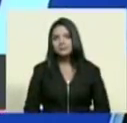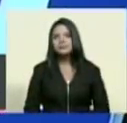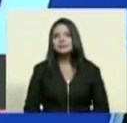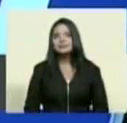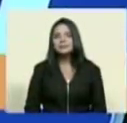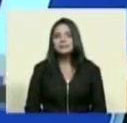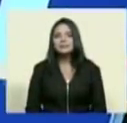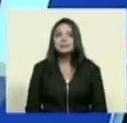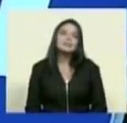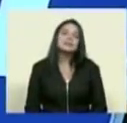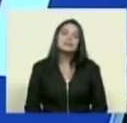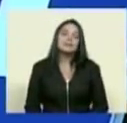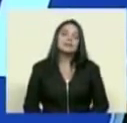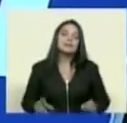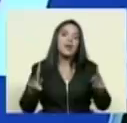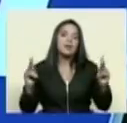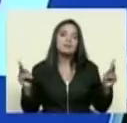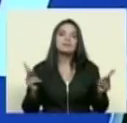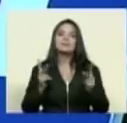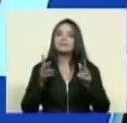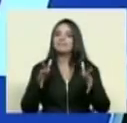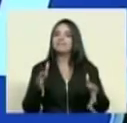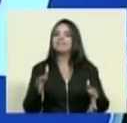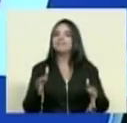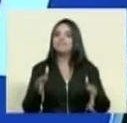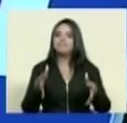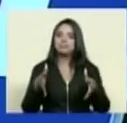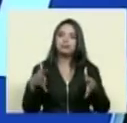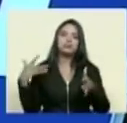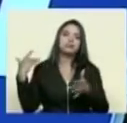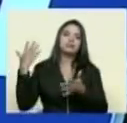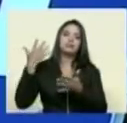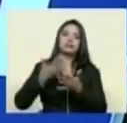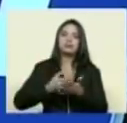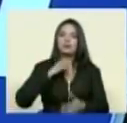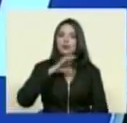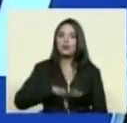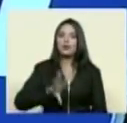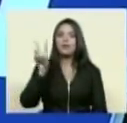La más grande victoria en la historia de Venezuela.